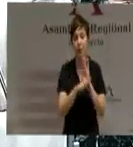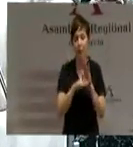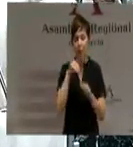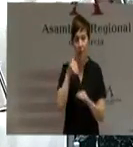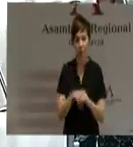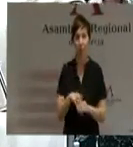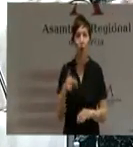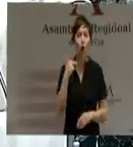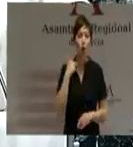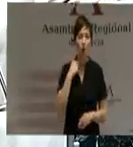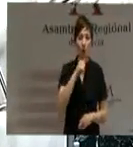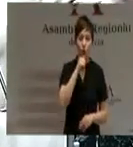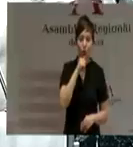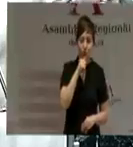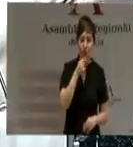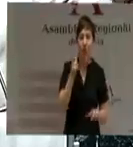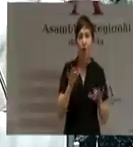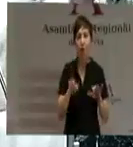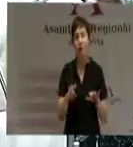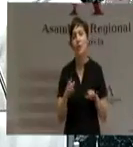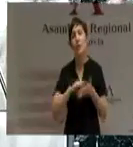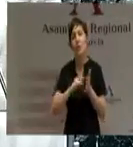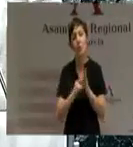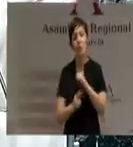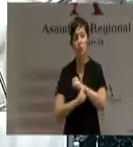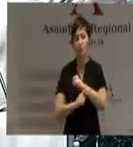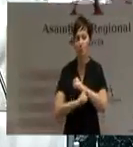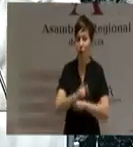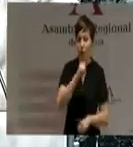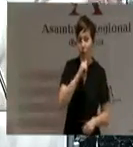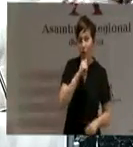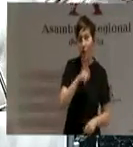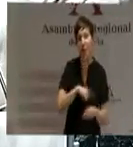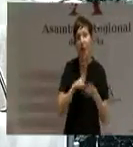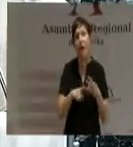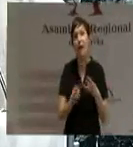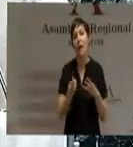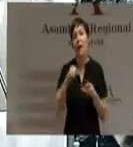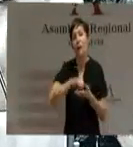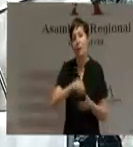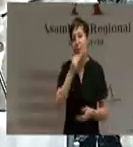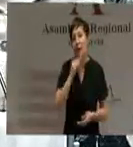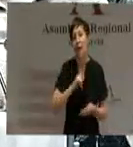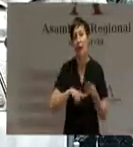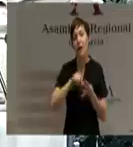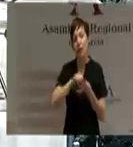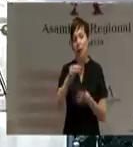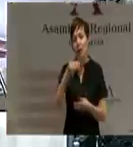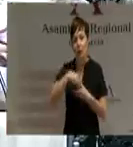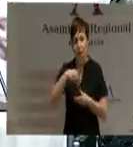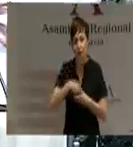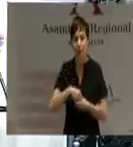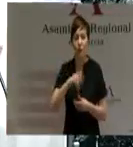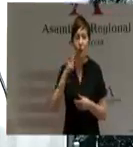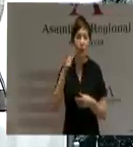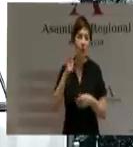sin resolver, con la Oficina de Proyectos Estratégicos que ni está ni se le espera, la Ciudad Alimentaria, la Ciudad de los Contenidos Digitales, la Paramount, el